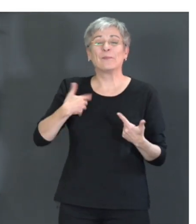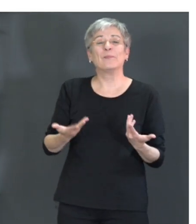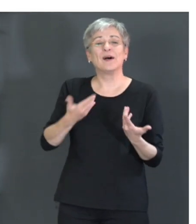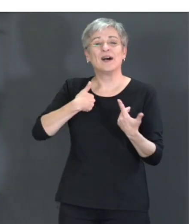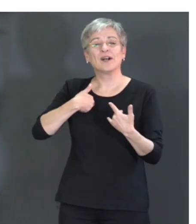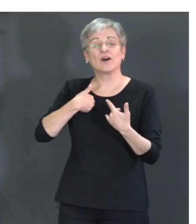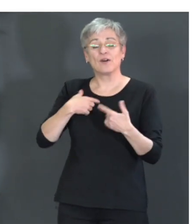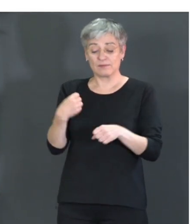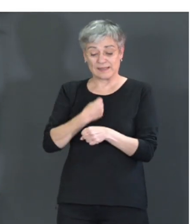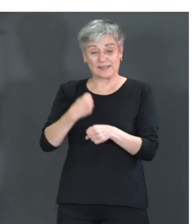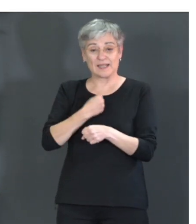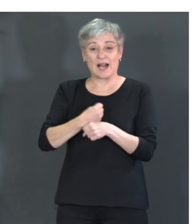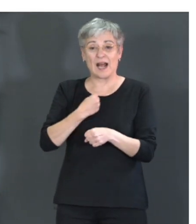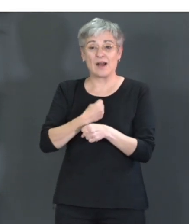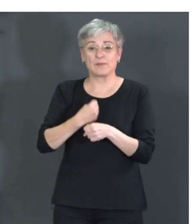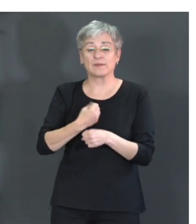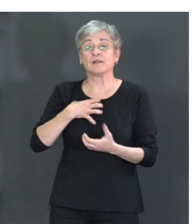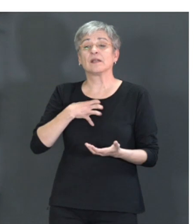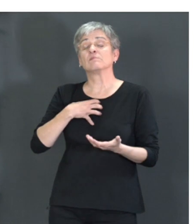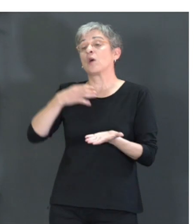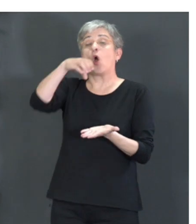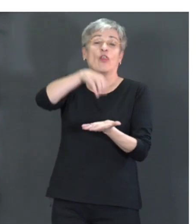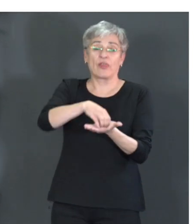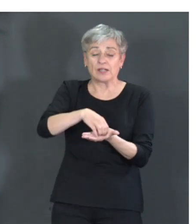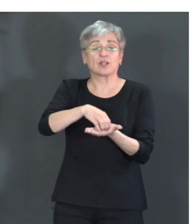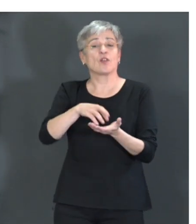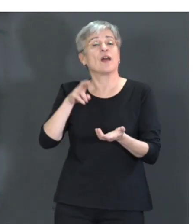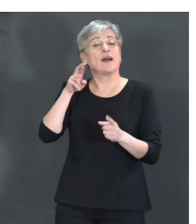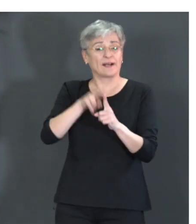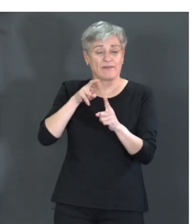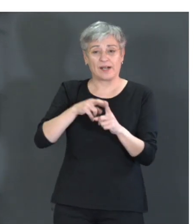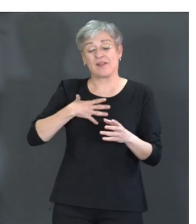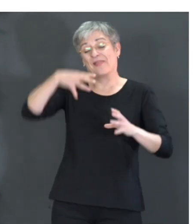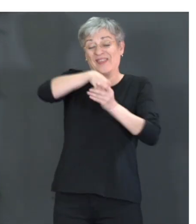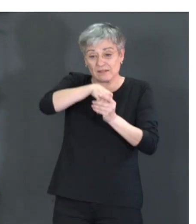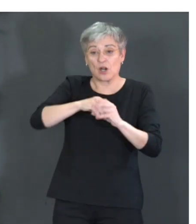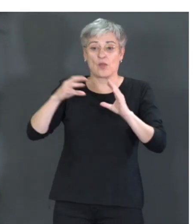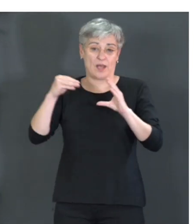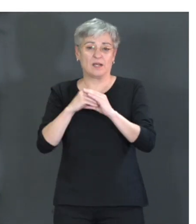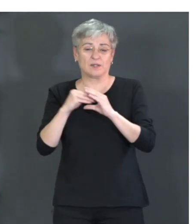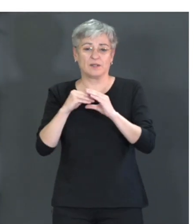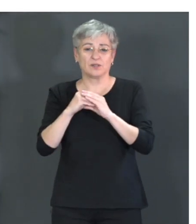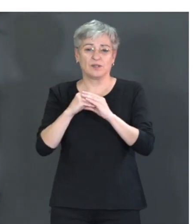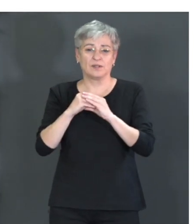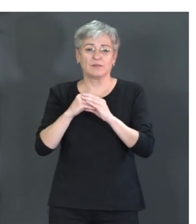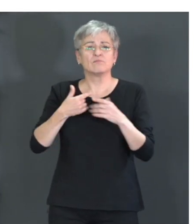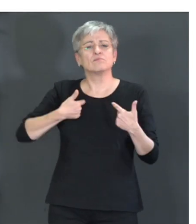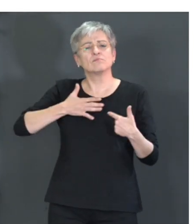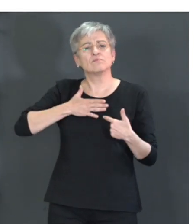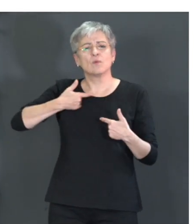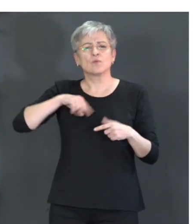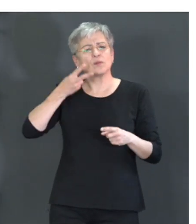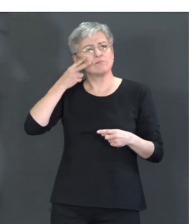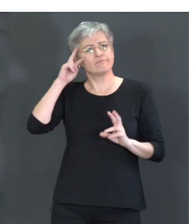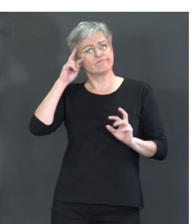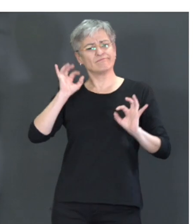que nosotros hacemos, efectivamente somos un centro de referencia de la red de centros del Inserso, y nuestra especialización